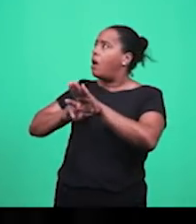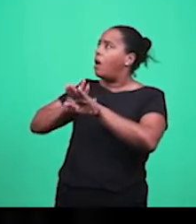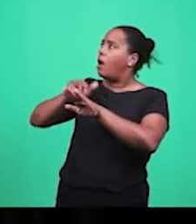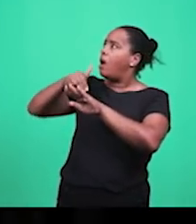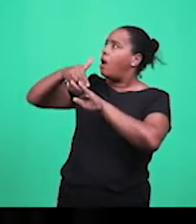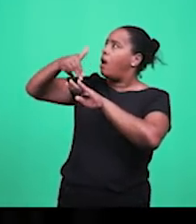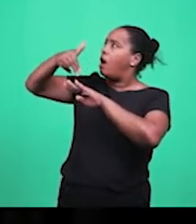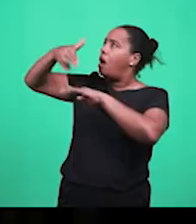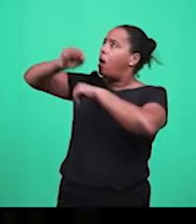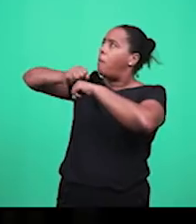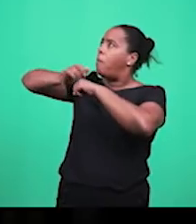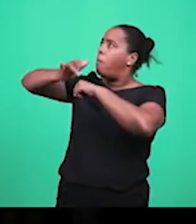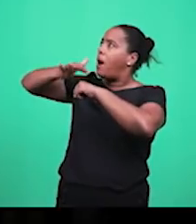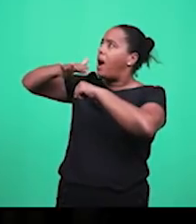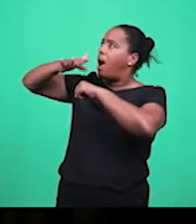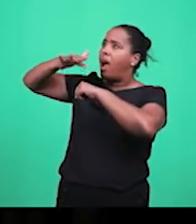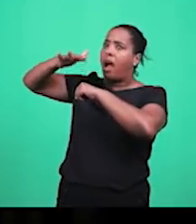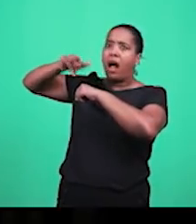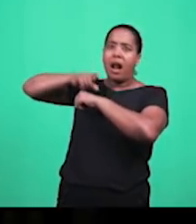esto